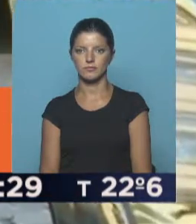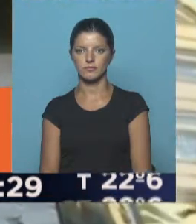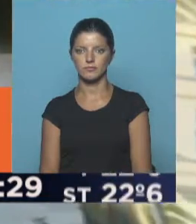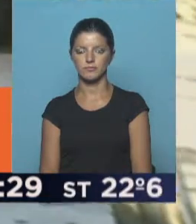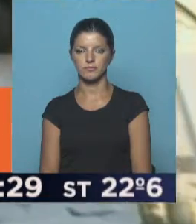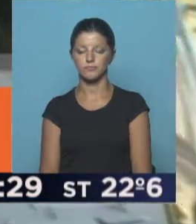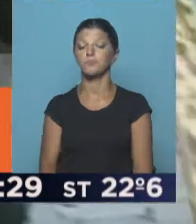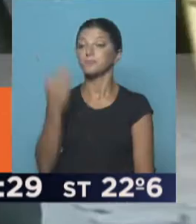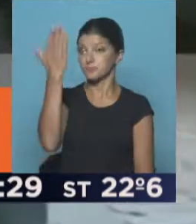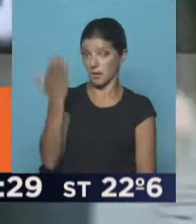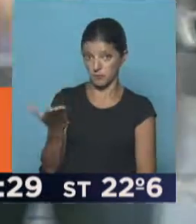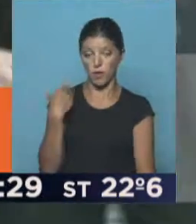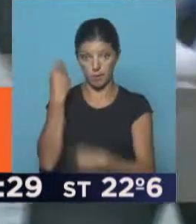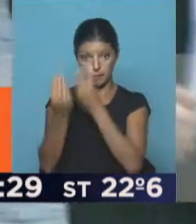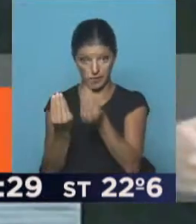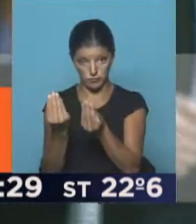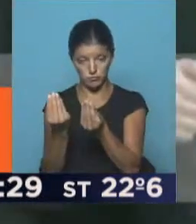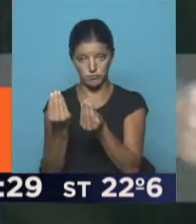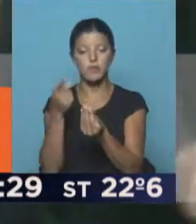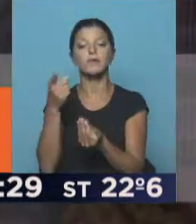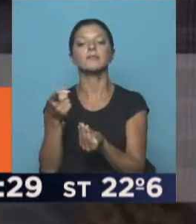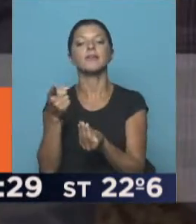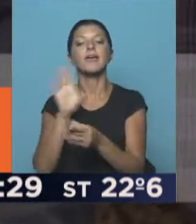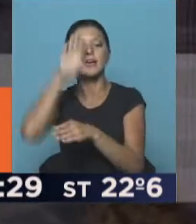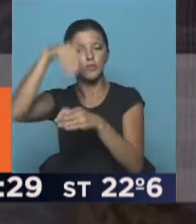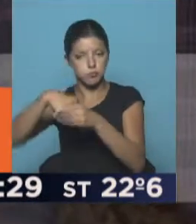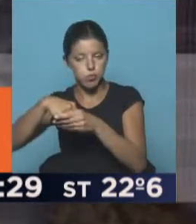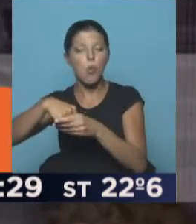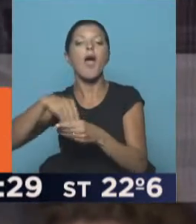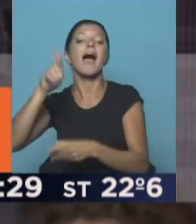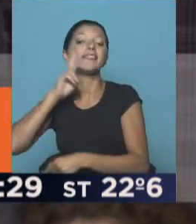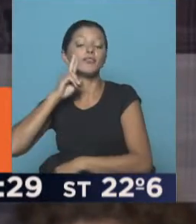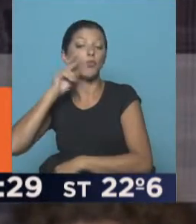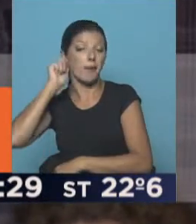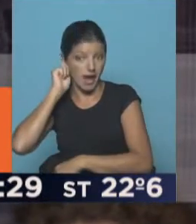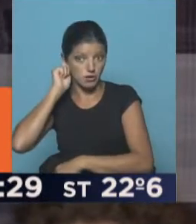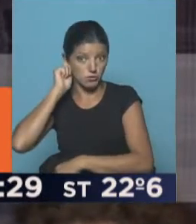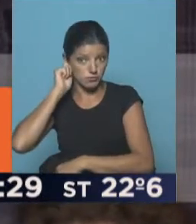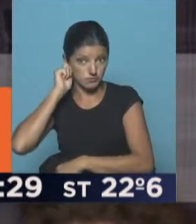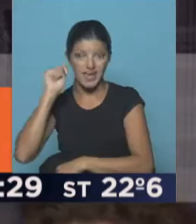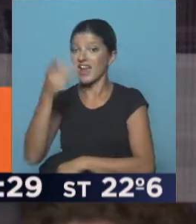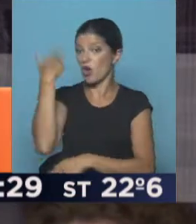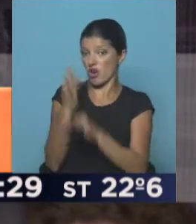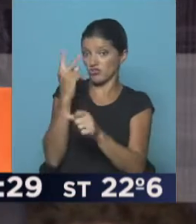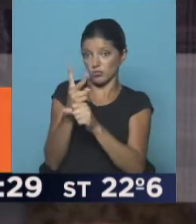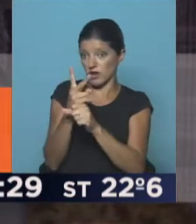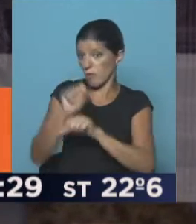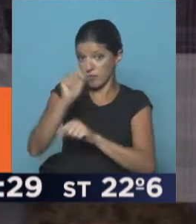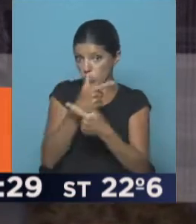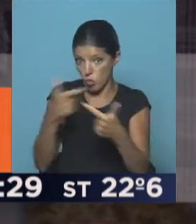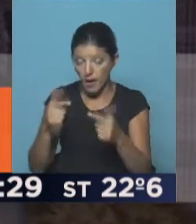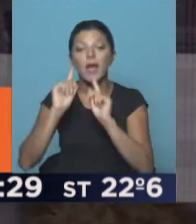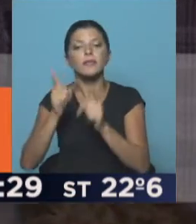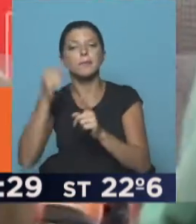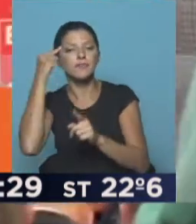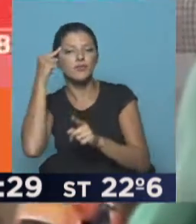El candidato socialdemócrata, quien ingresó al partido a los 19 años, no terminó la escuela secundaria, quiso dedicarse al